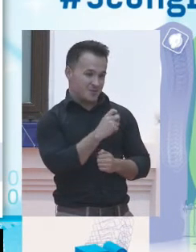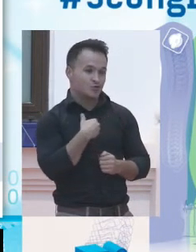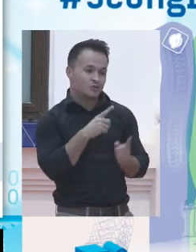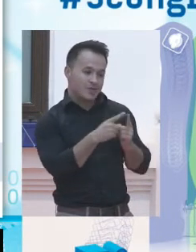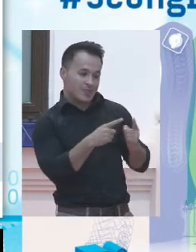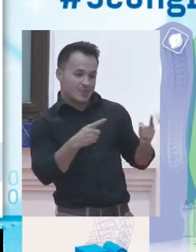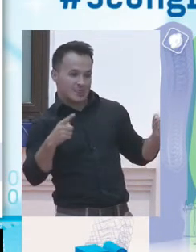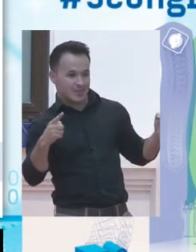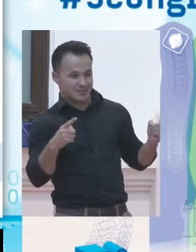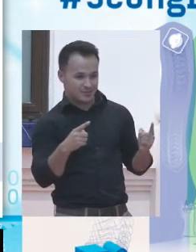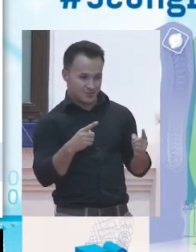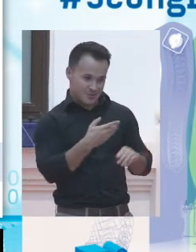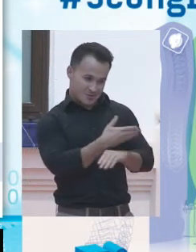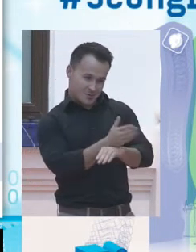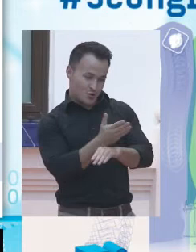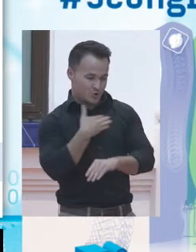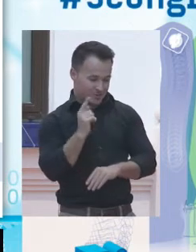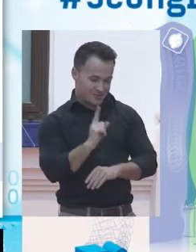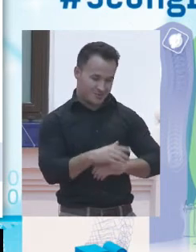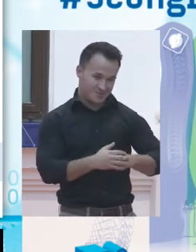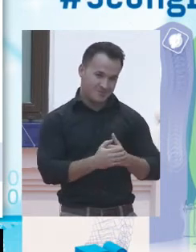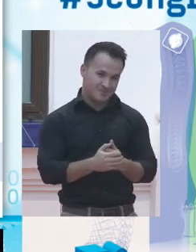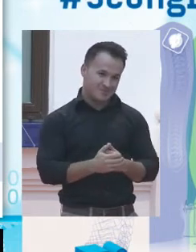quería extenderme.